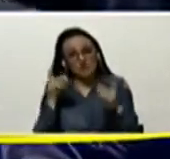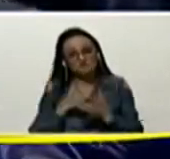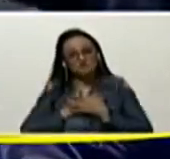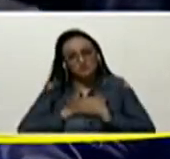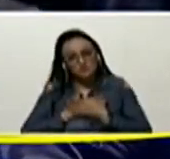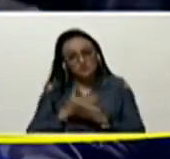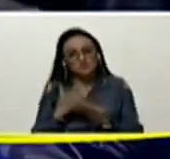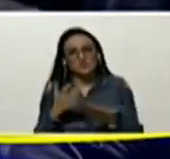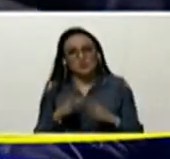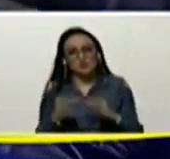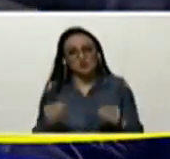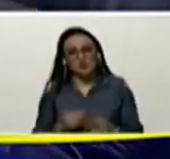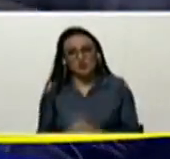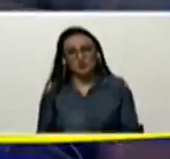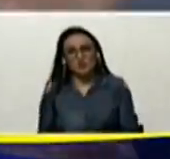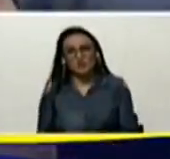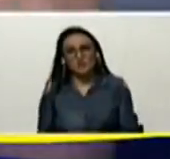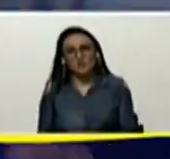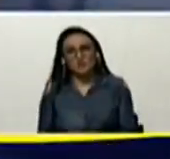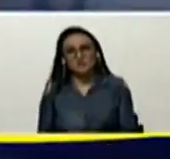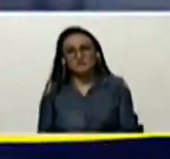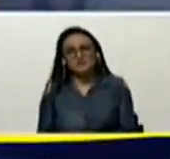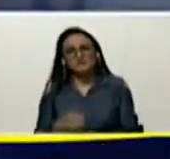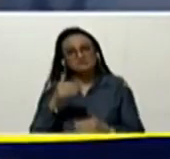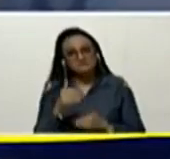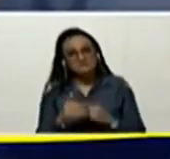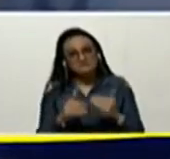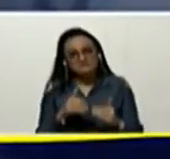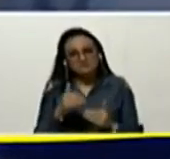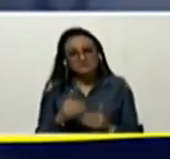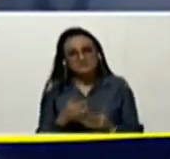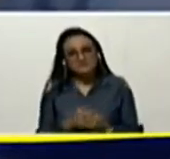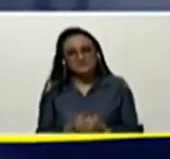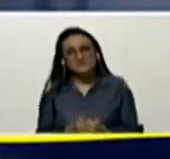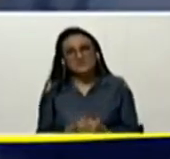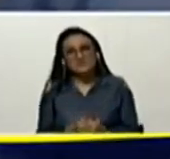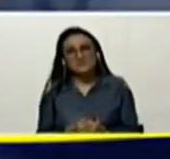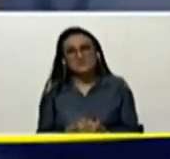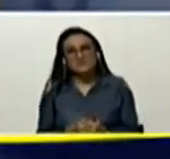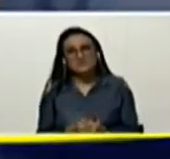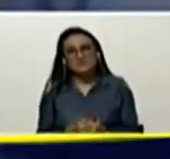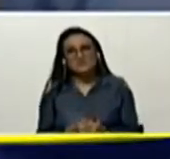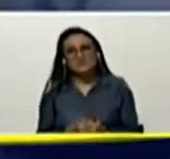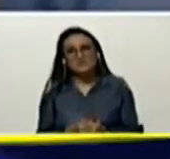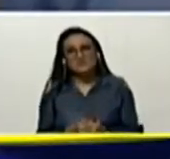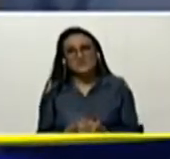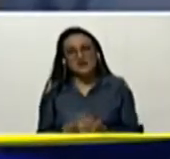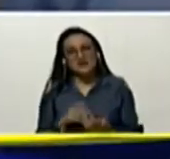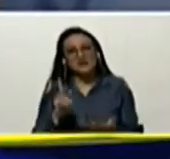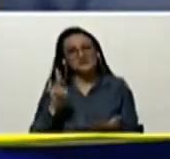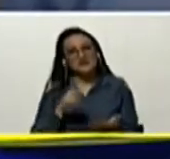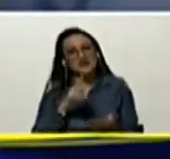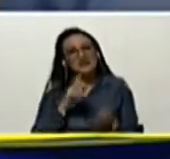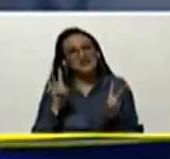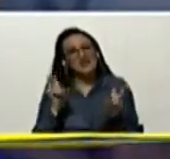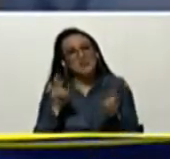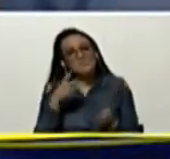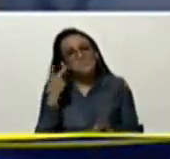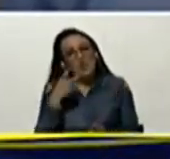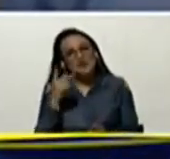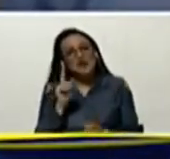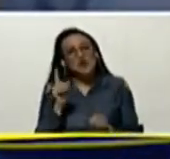por todos. Y se fue encaminando, pues, digamos, mi escritura ya más allá del verso poético, sino